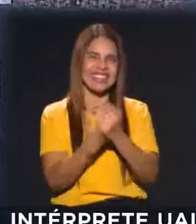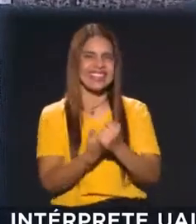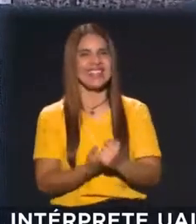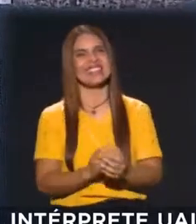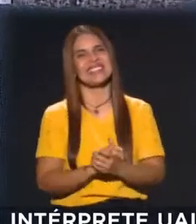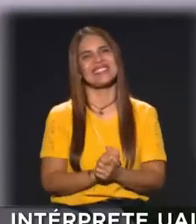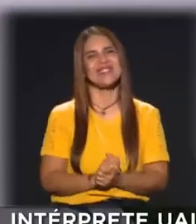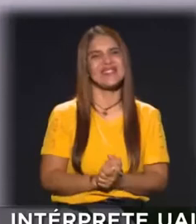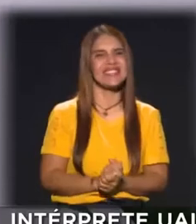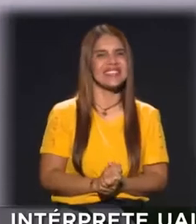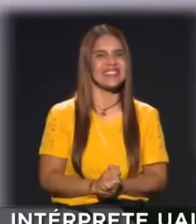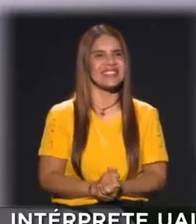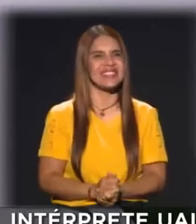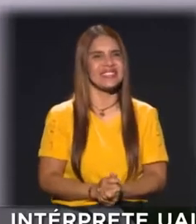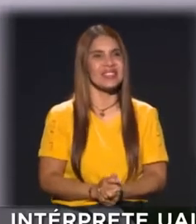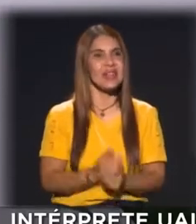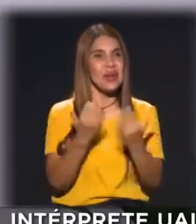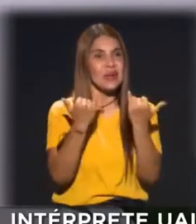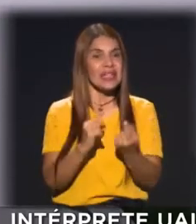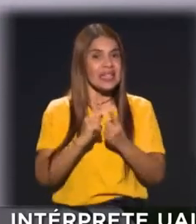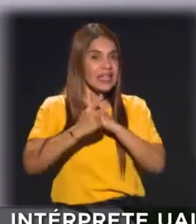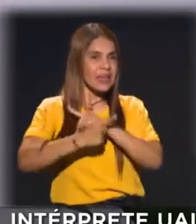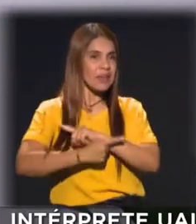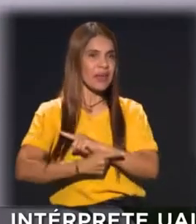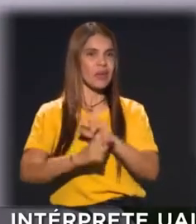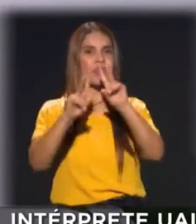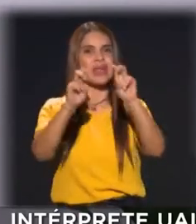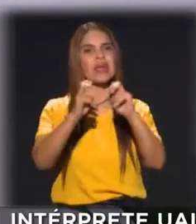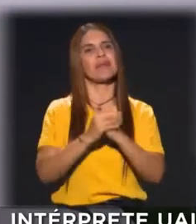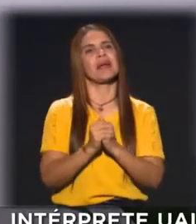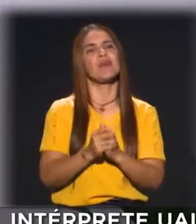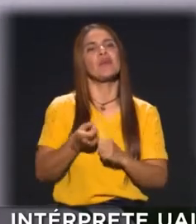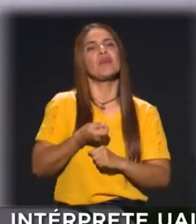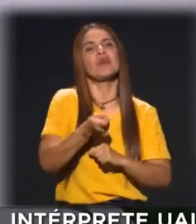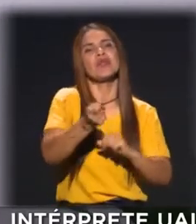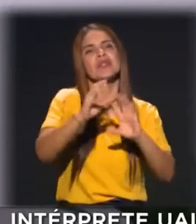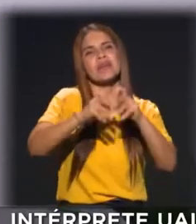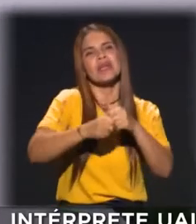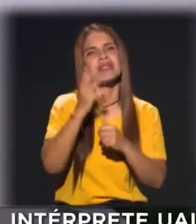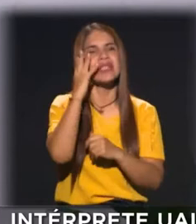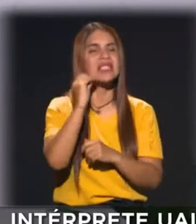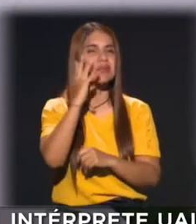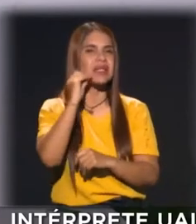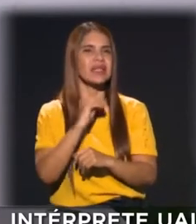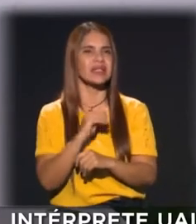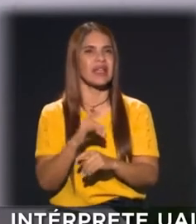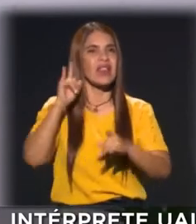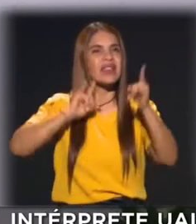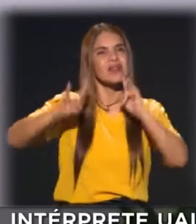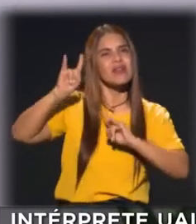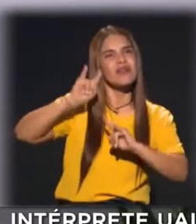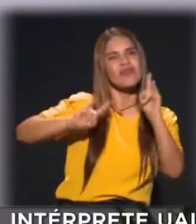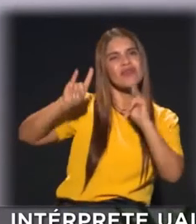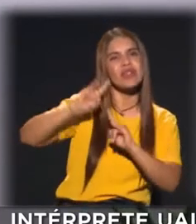qué bonito, profe. Bueno, ya cambiando como de tema, ¿qué nos espera para la próxima clase de la experiencia de los sonidos? Vale. Para que